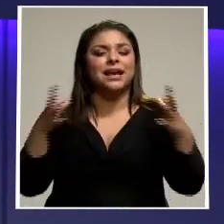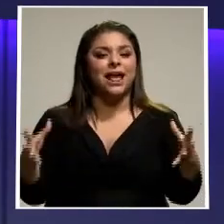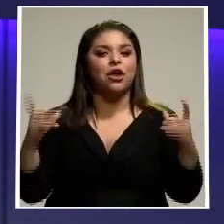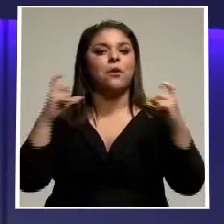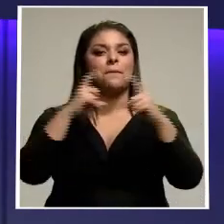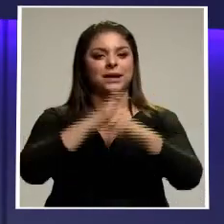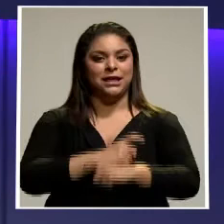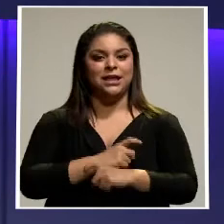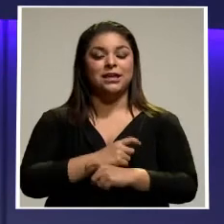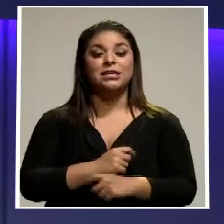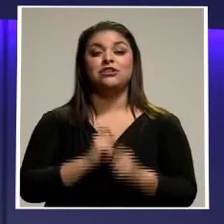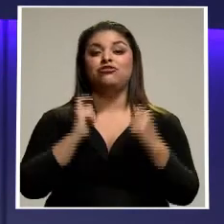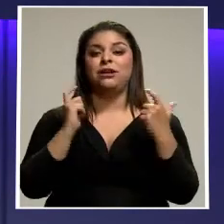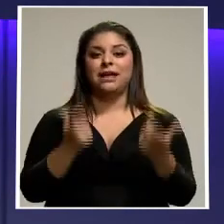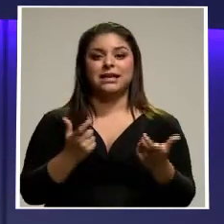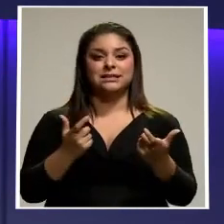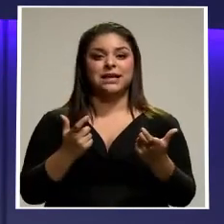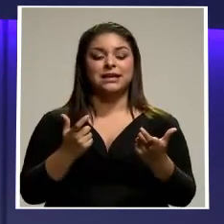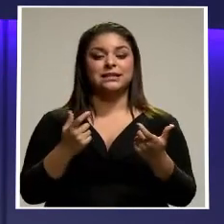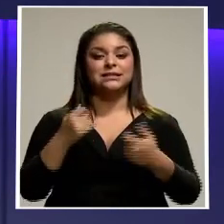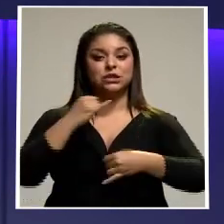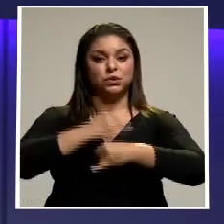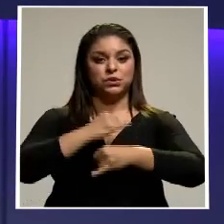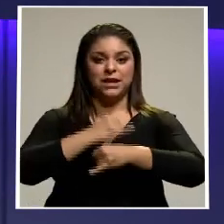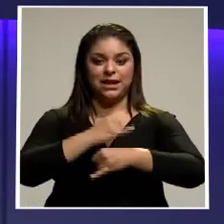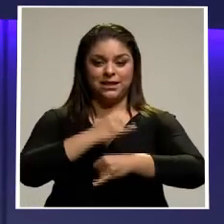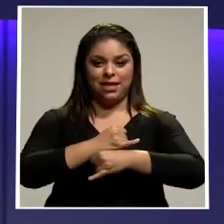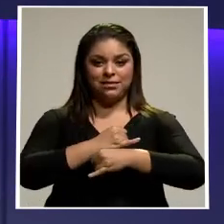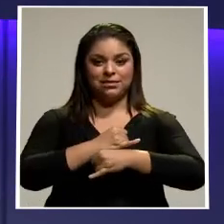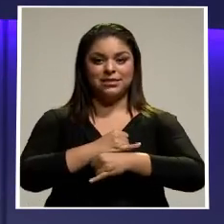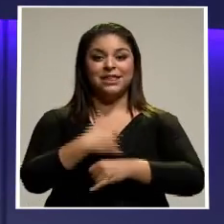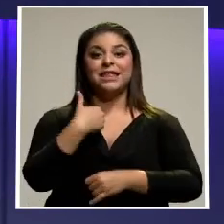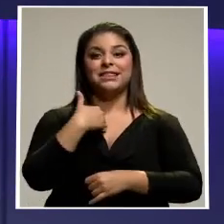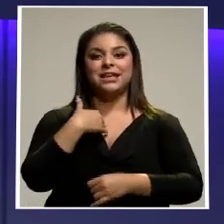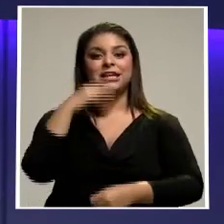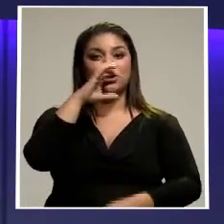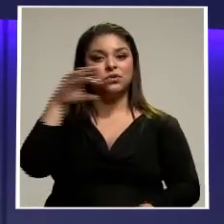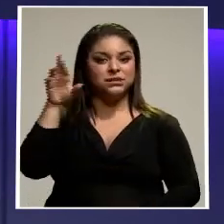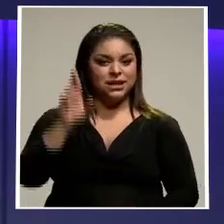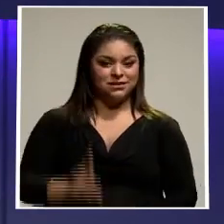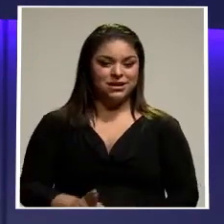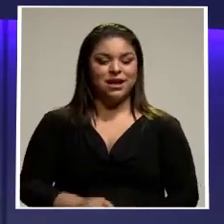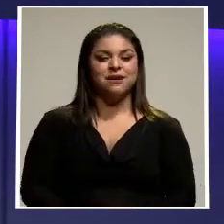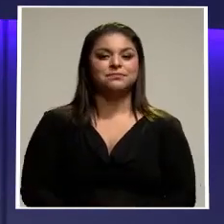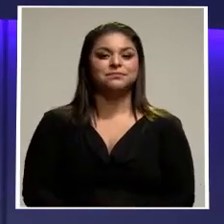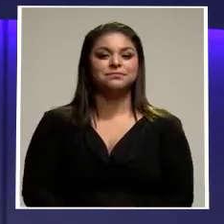complejidad y riqueza de la institucionalidad que tiene Costa Rica.